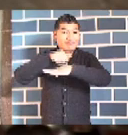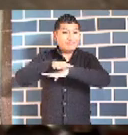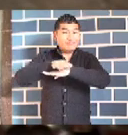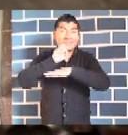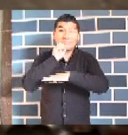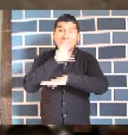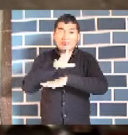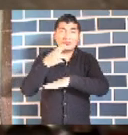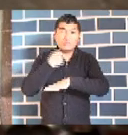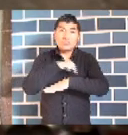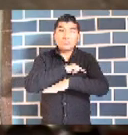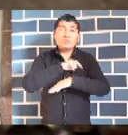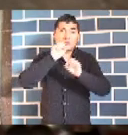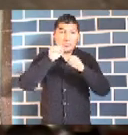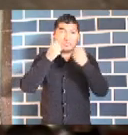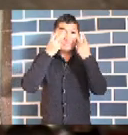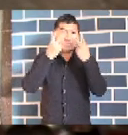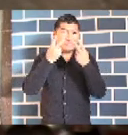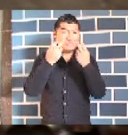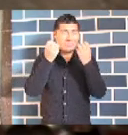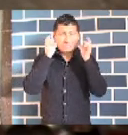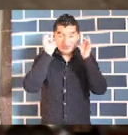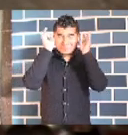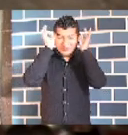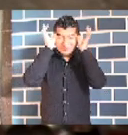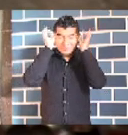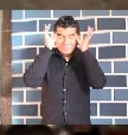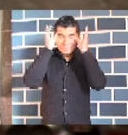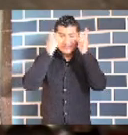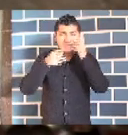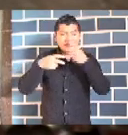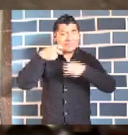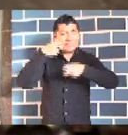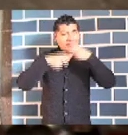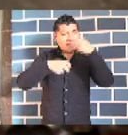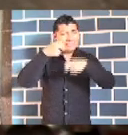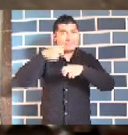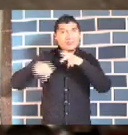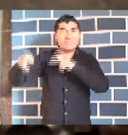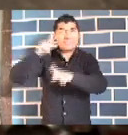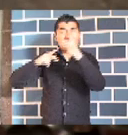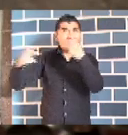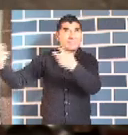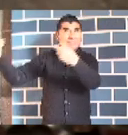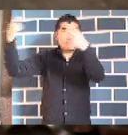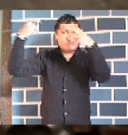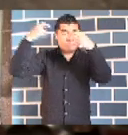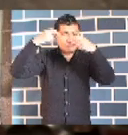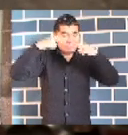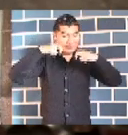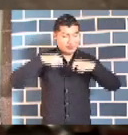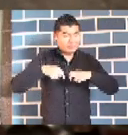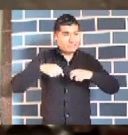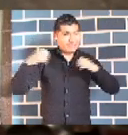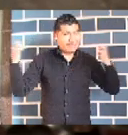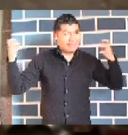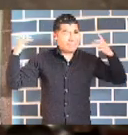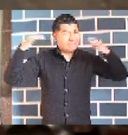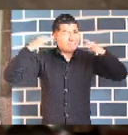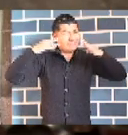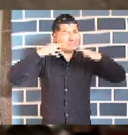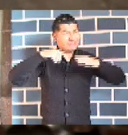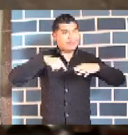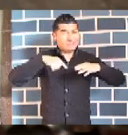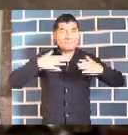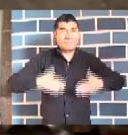hemos podido constatar la grave situación migratoria de grandes proporciones que se